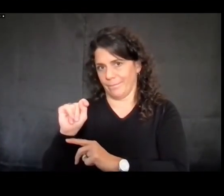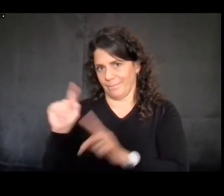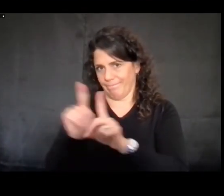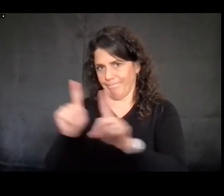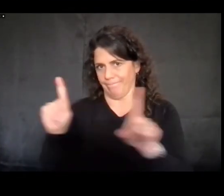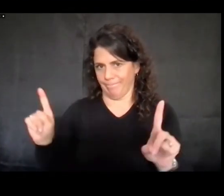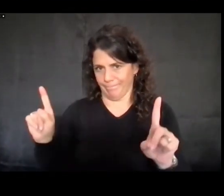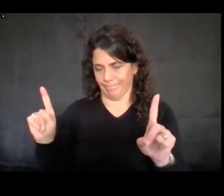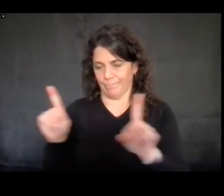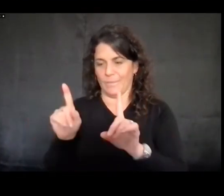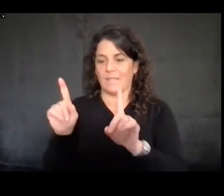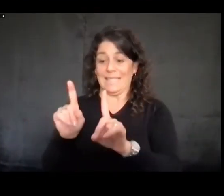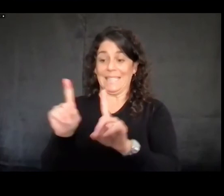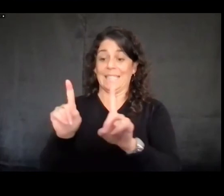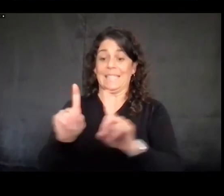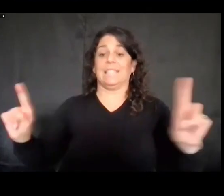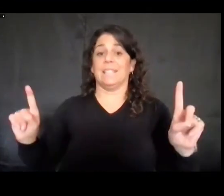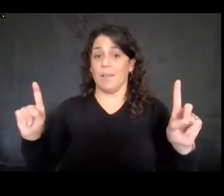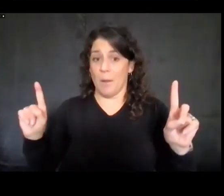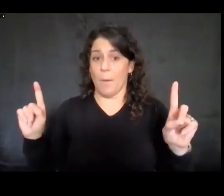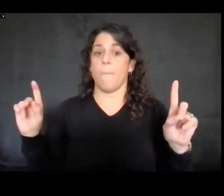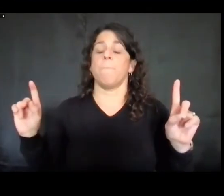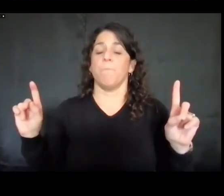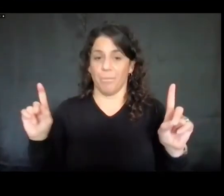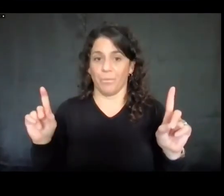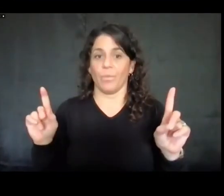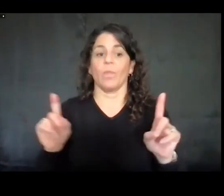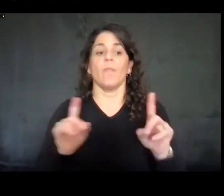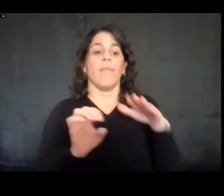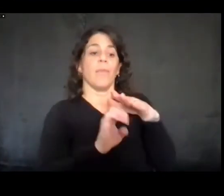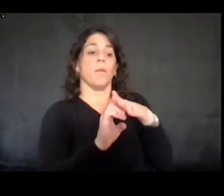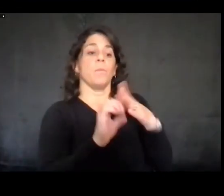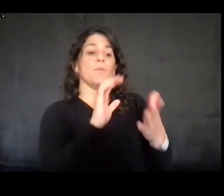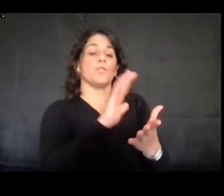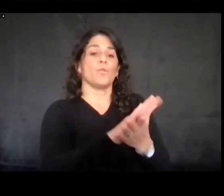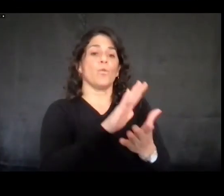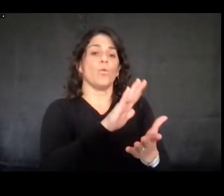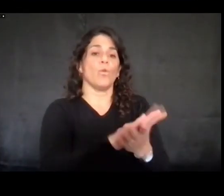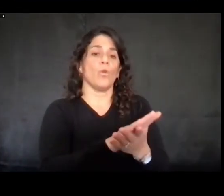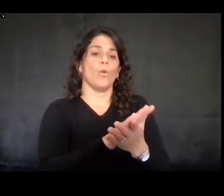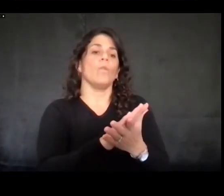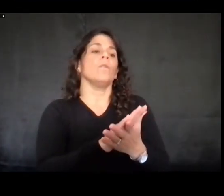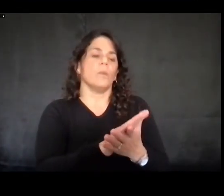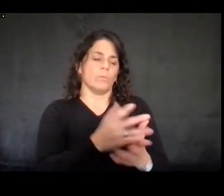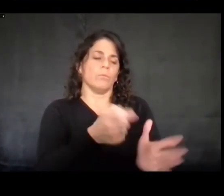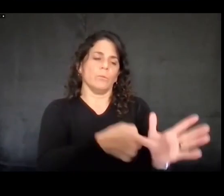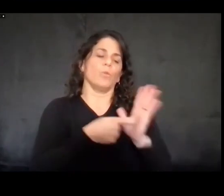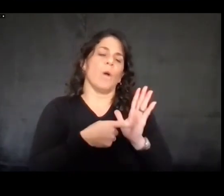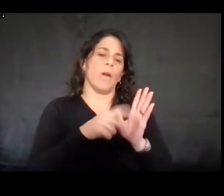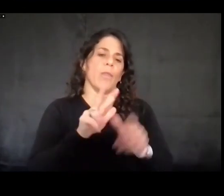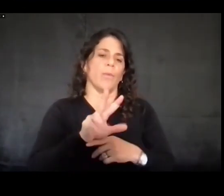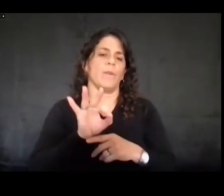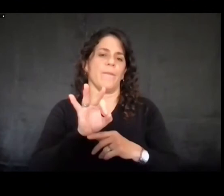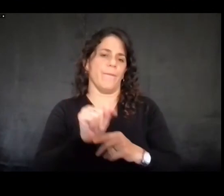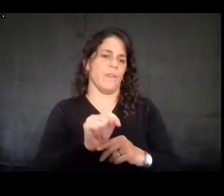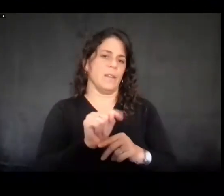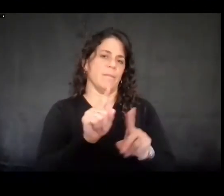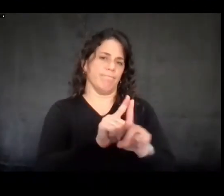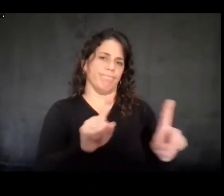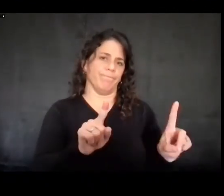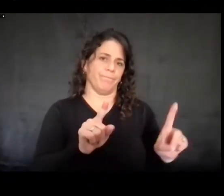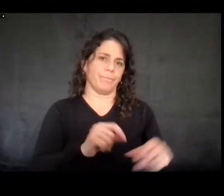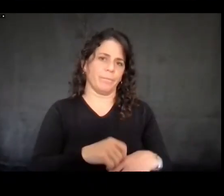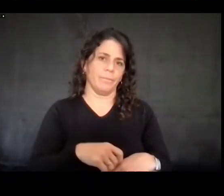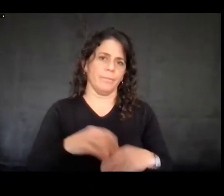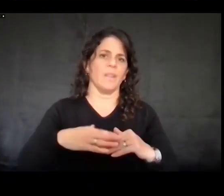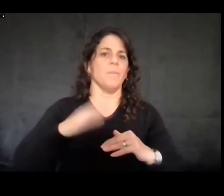no vamos a parar la escuela de dejar de que hablan la escuela primaria si pueden lograr los tres pies de distancia